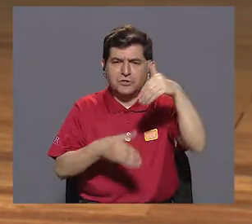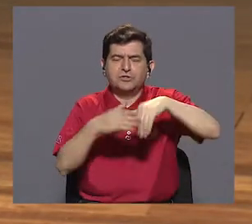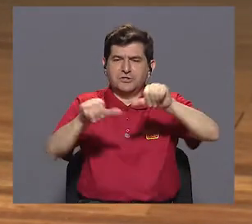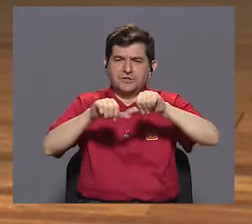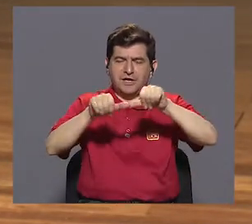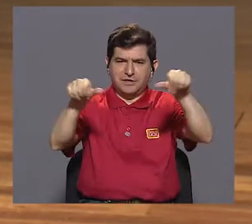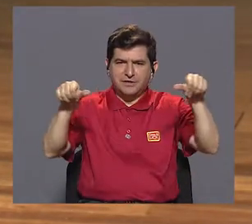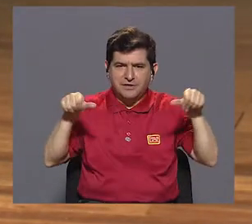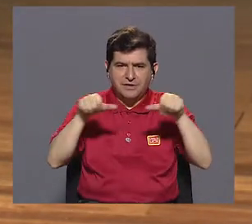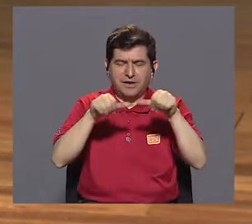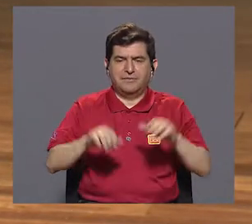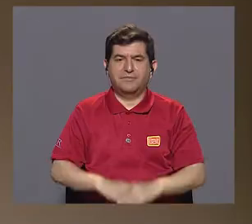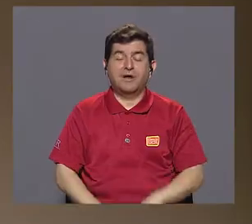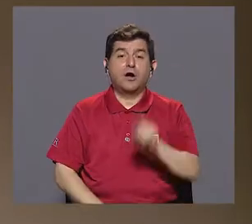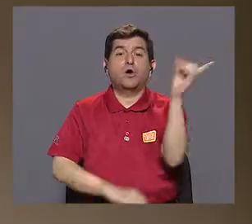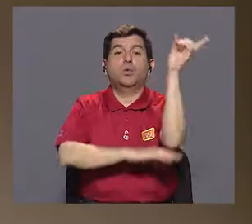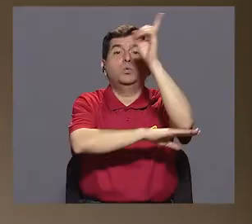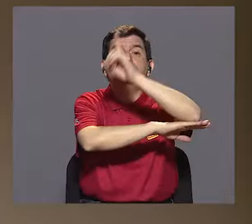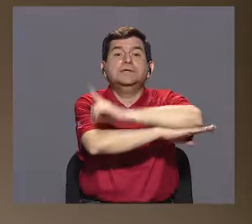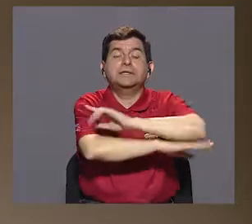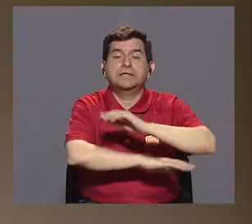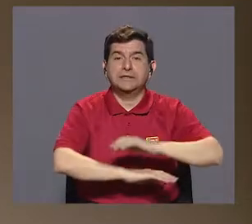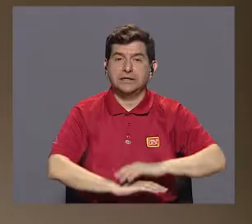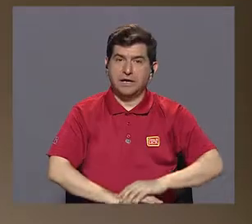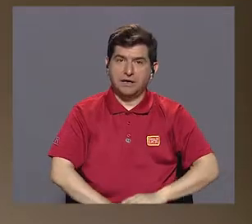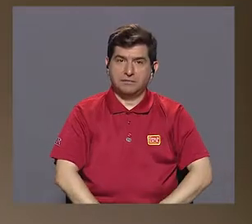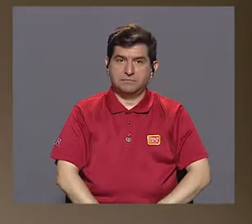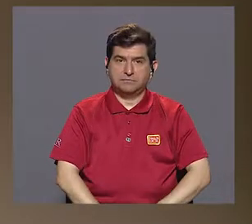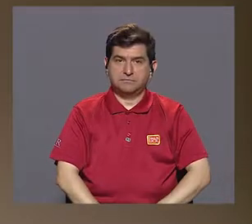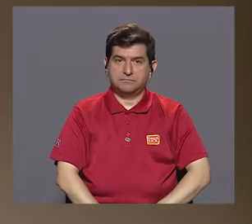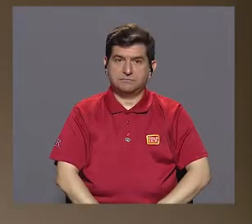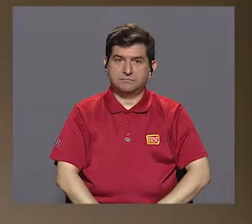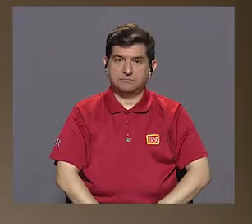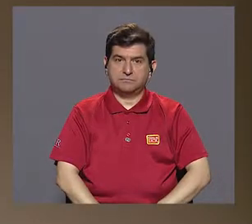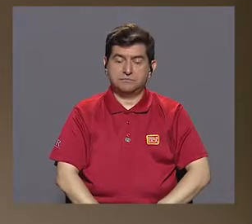todos y todas en las aulas. Y un día,